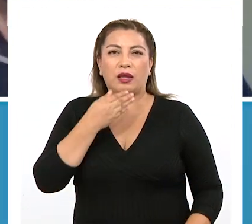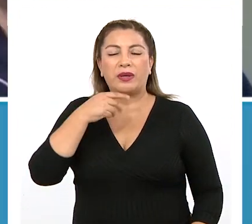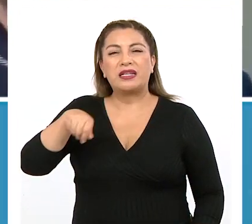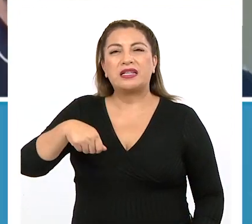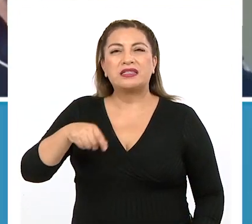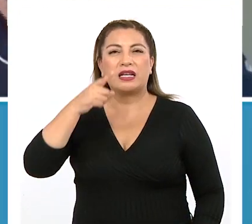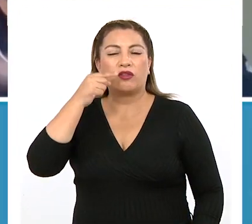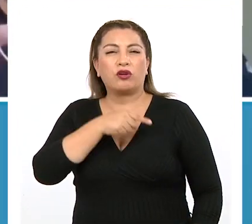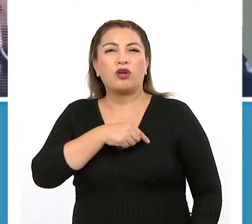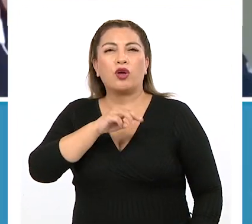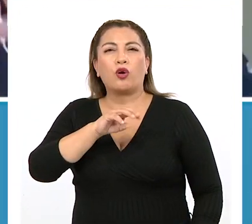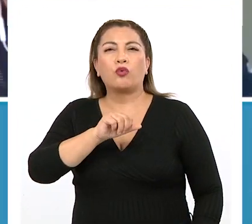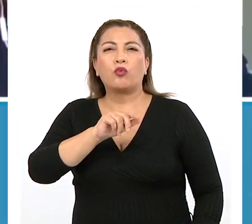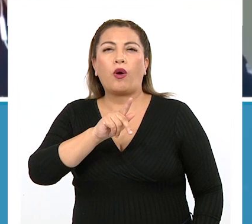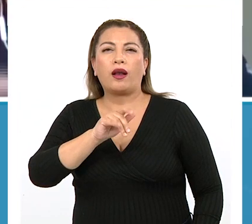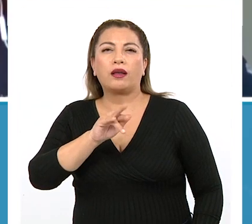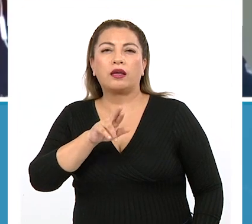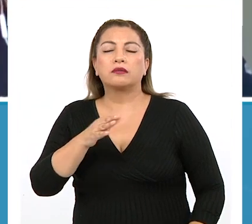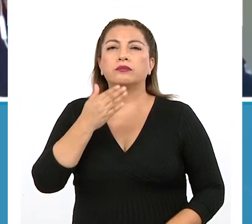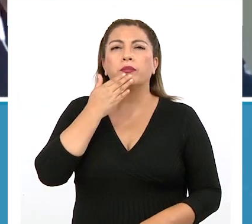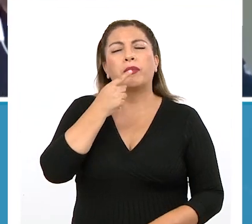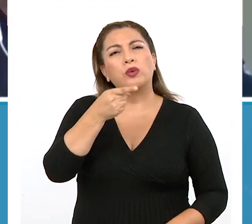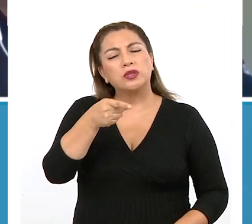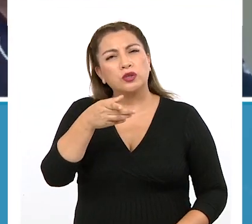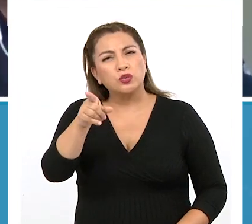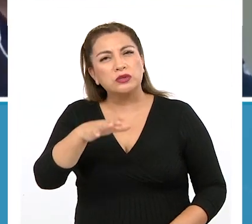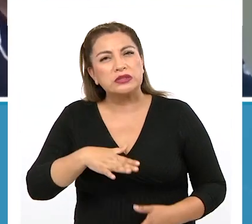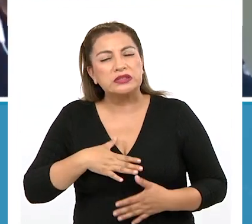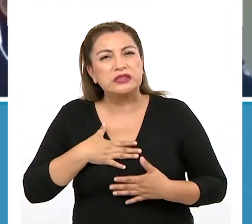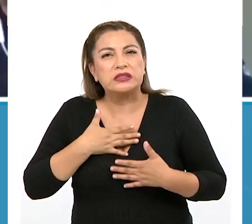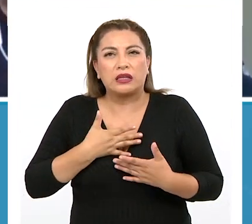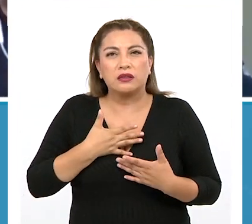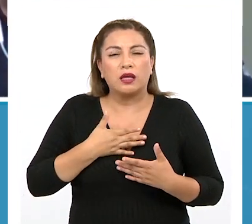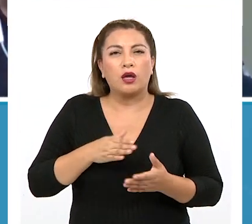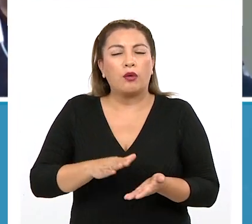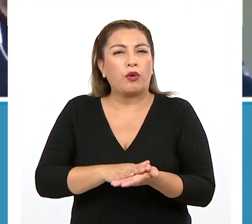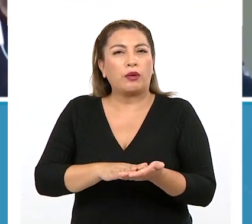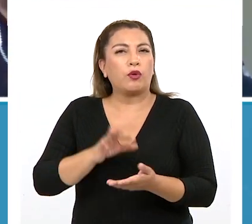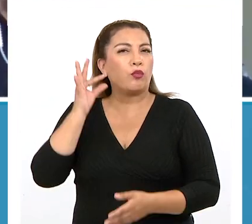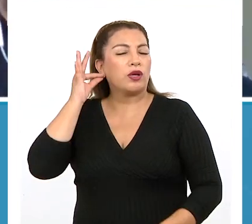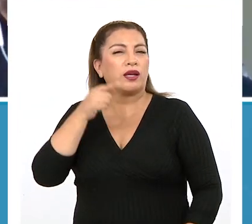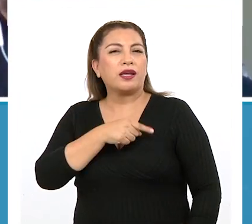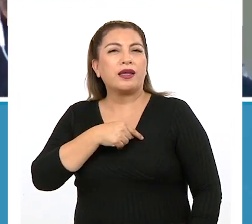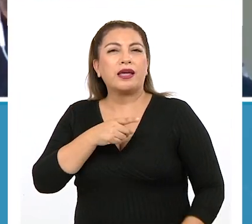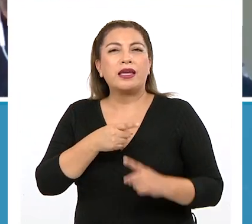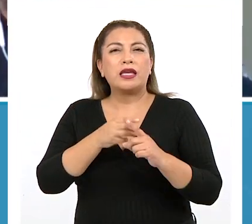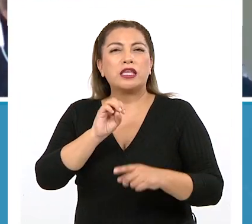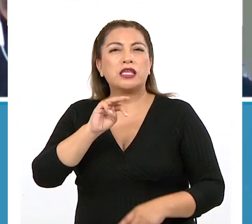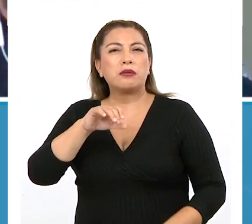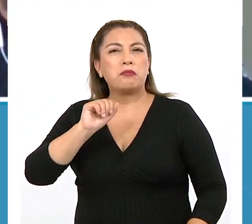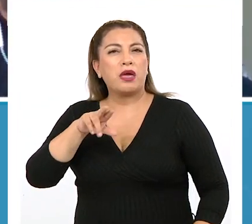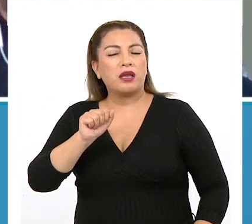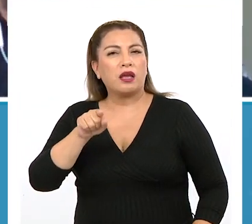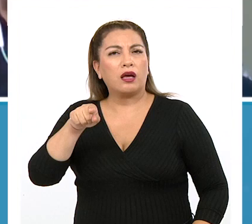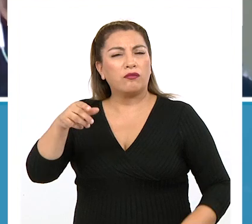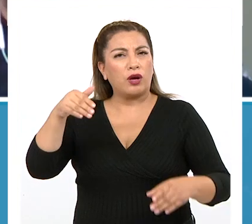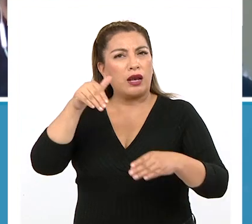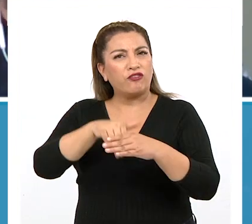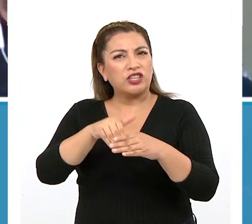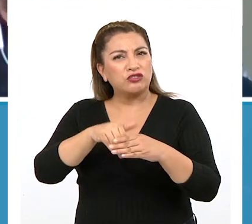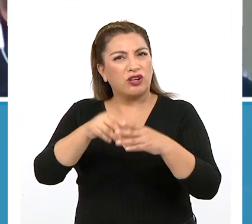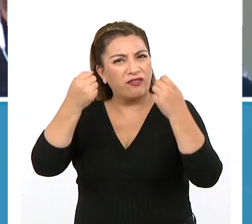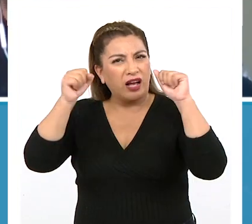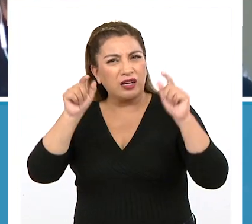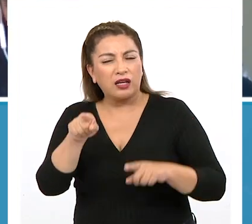con la señora Oye, Rincón. y por otro lado, crees que Rincón va a poder ganar algo ahí en una primaria? ¿Le ves